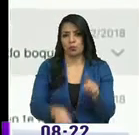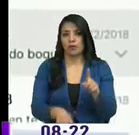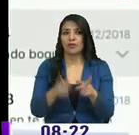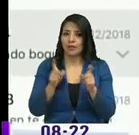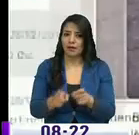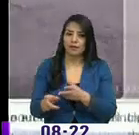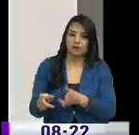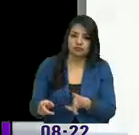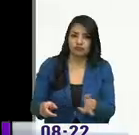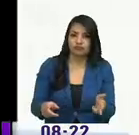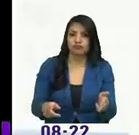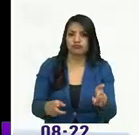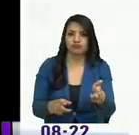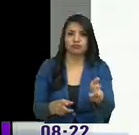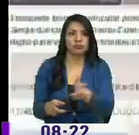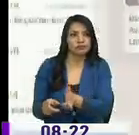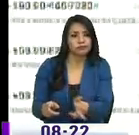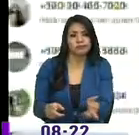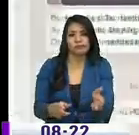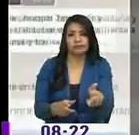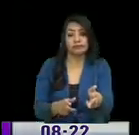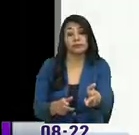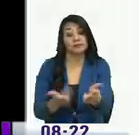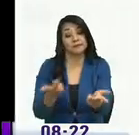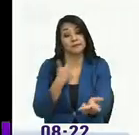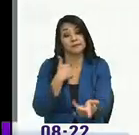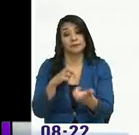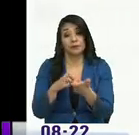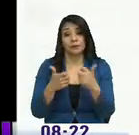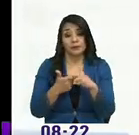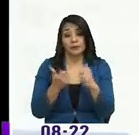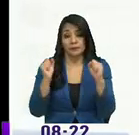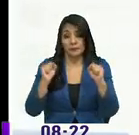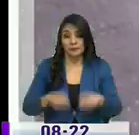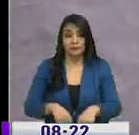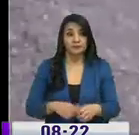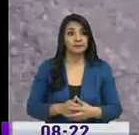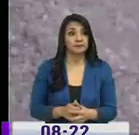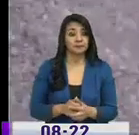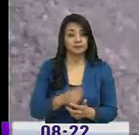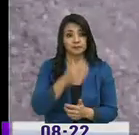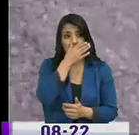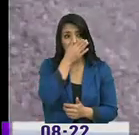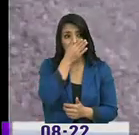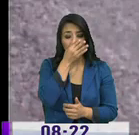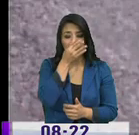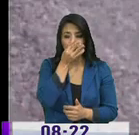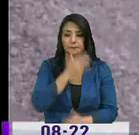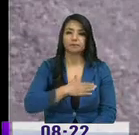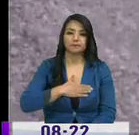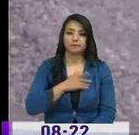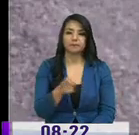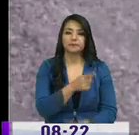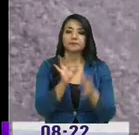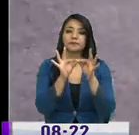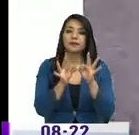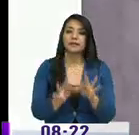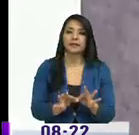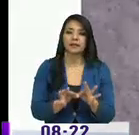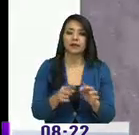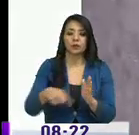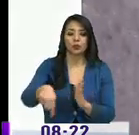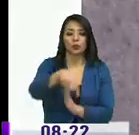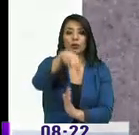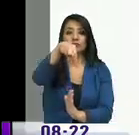conductores. Los vehículos, me imagino que al pasar por ahí se caen y obviamente se dañan sus llantas. Así que por favor arreglar ese hueco enorme que